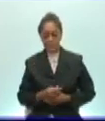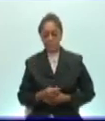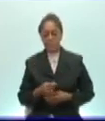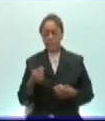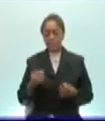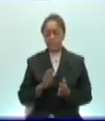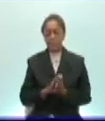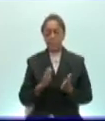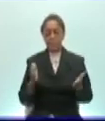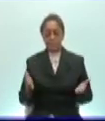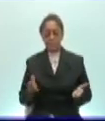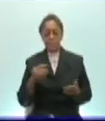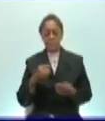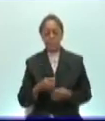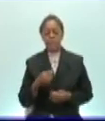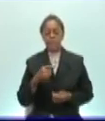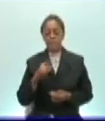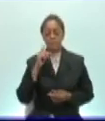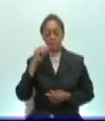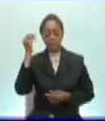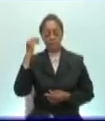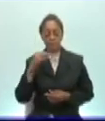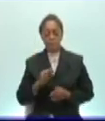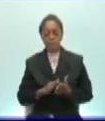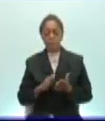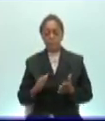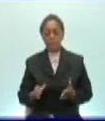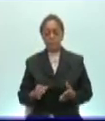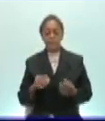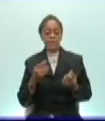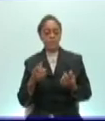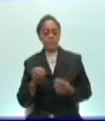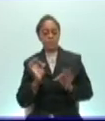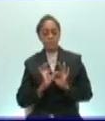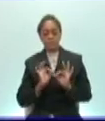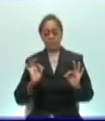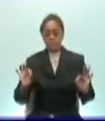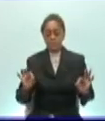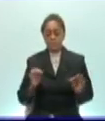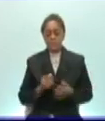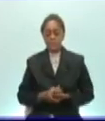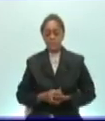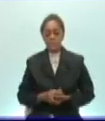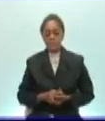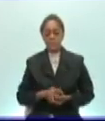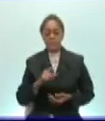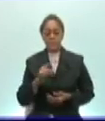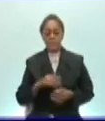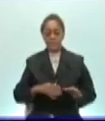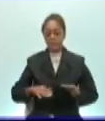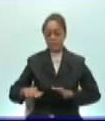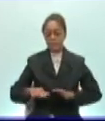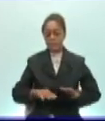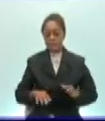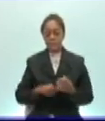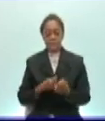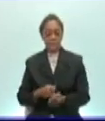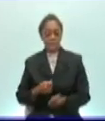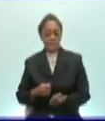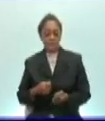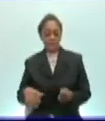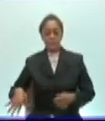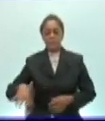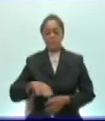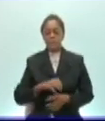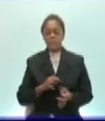de la prensa amarilla, que también ustedes la conocen como prensa sensacionalista. El objetivo era preparar la guerra de